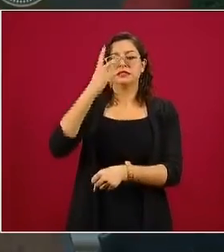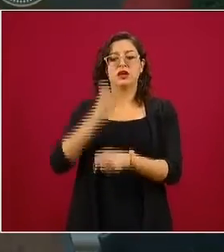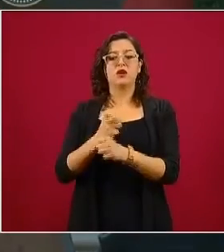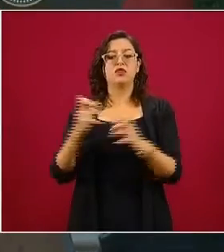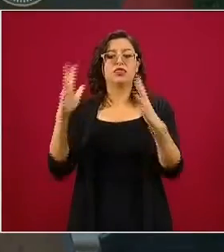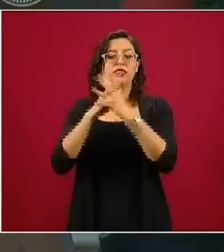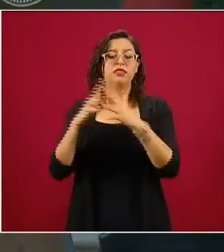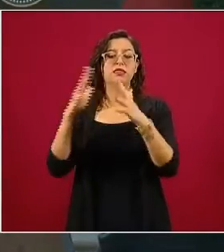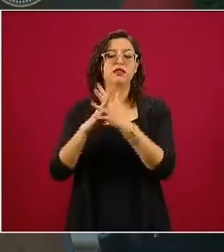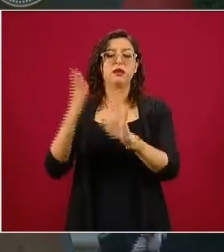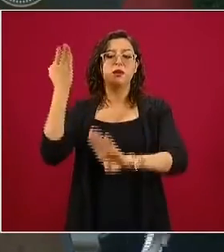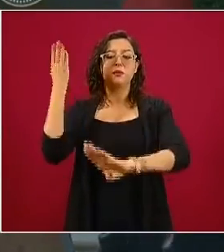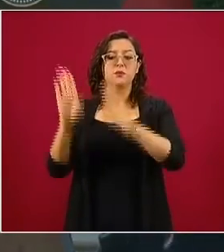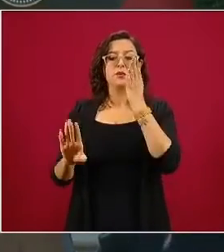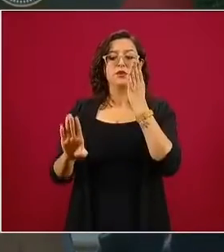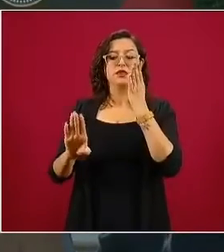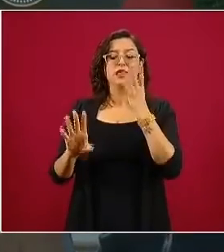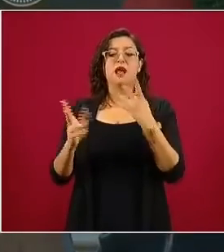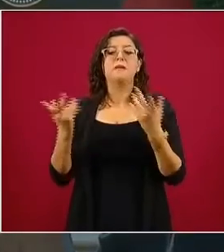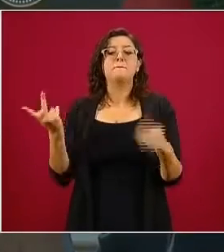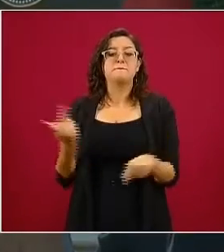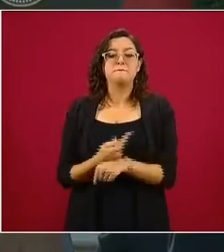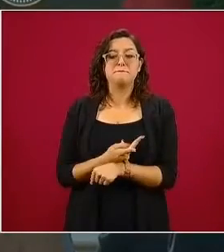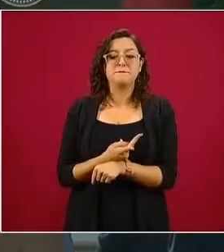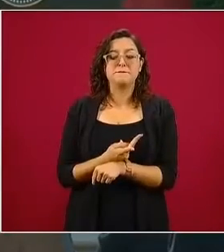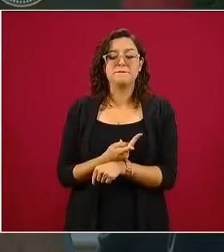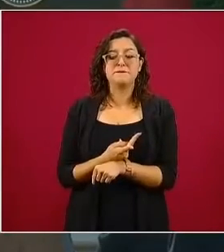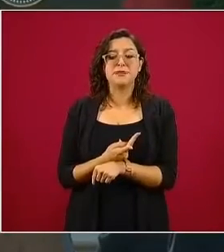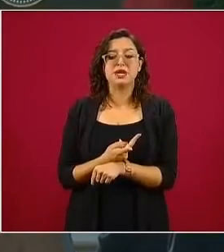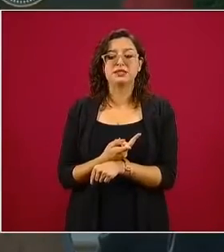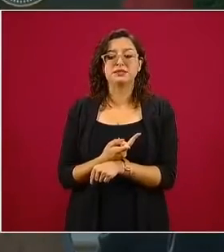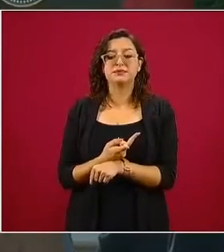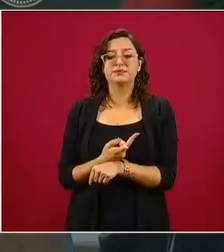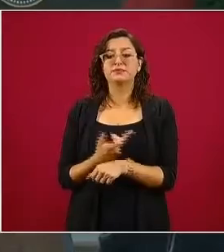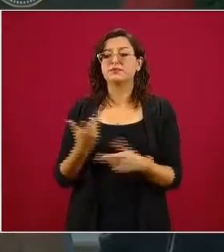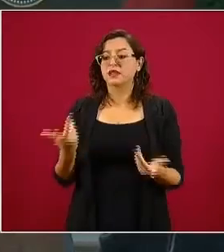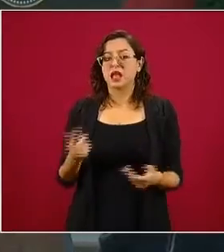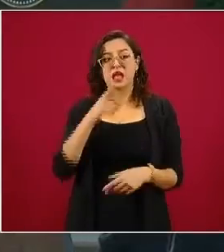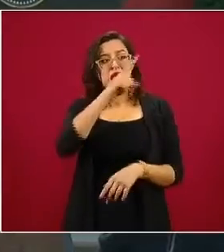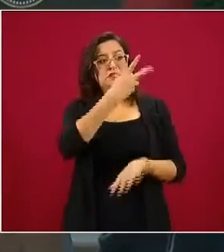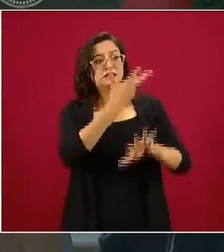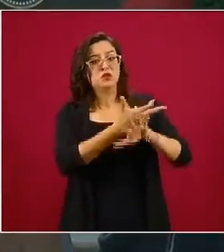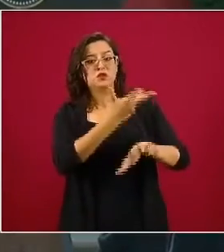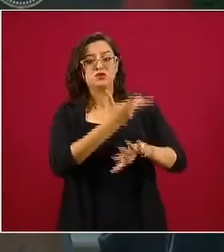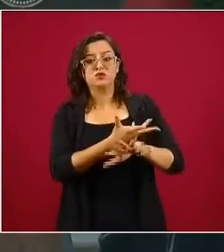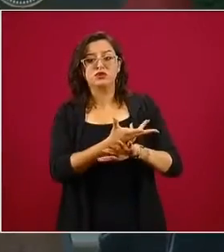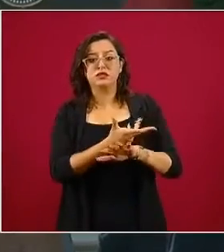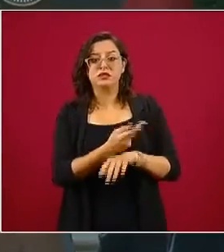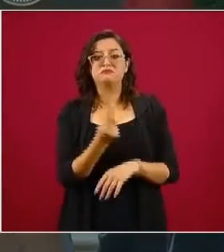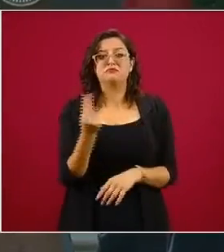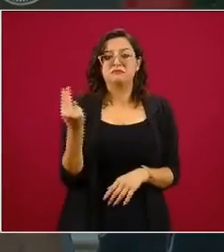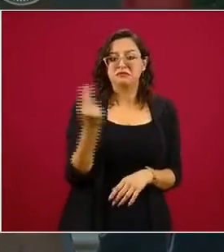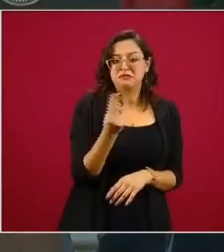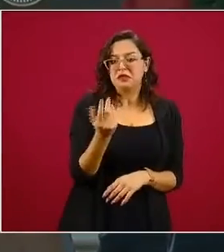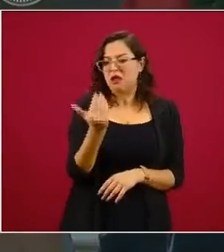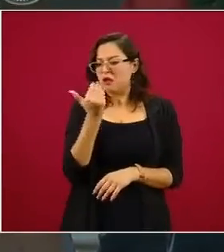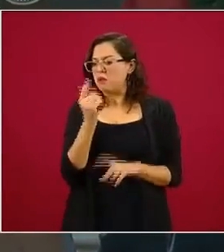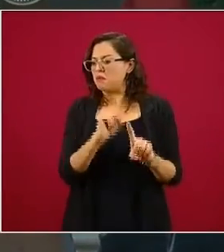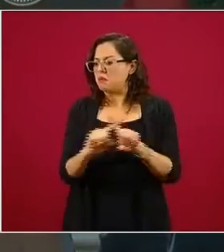Mundial, México ayudó a satisfacer la necesidad de Estados Unidos de materias